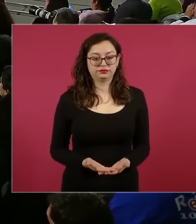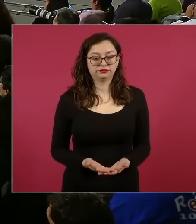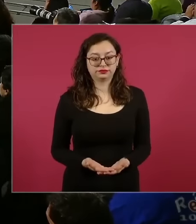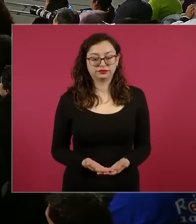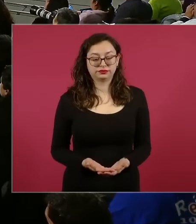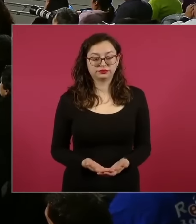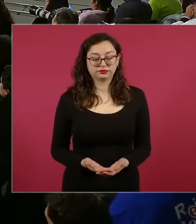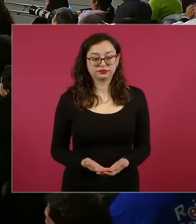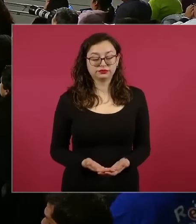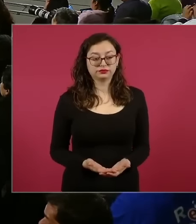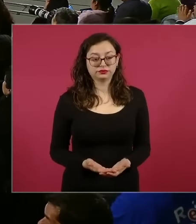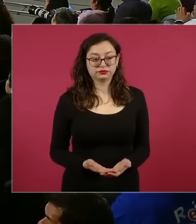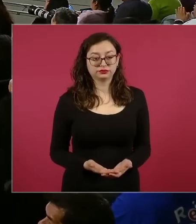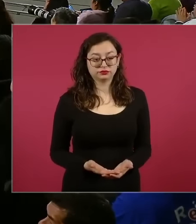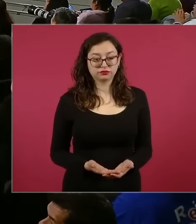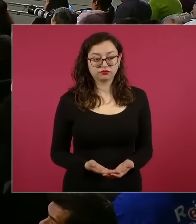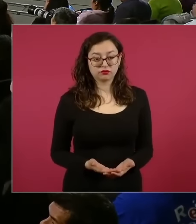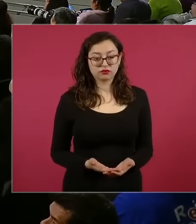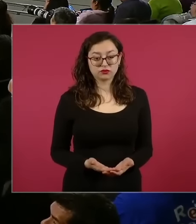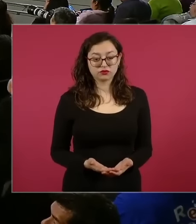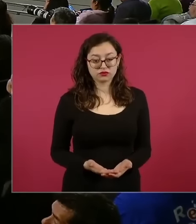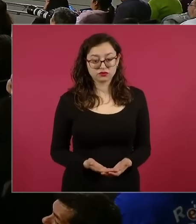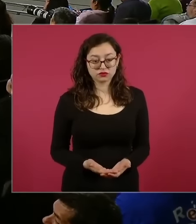Eso también, muy importante,